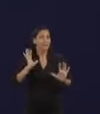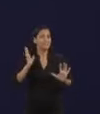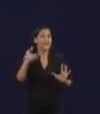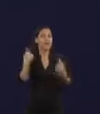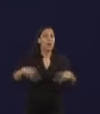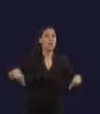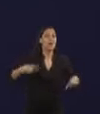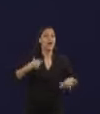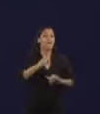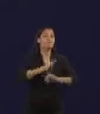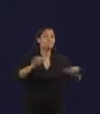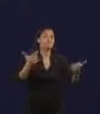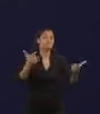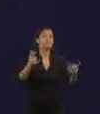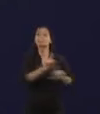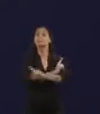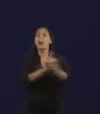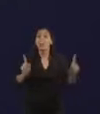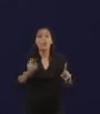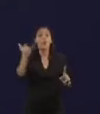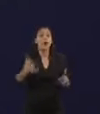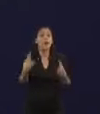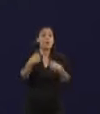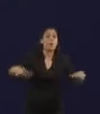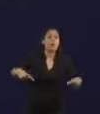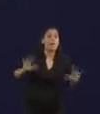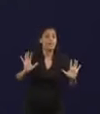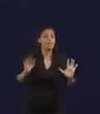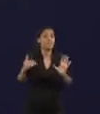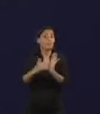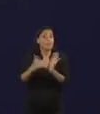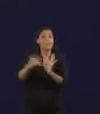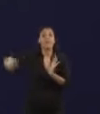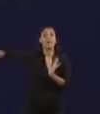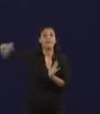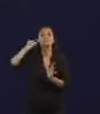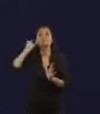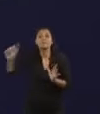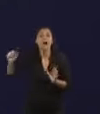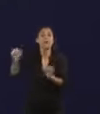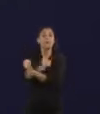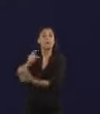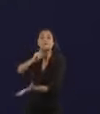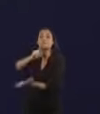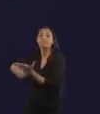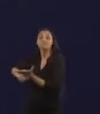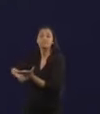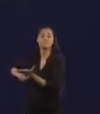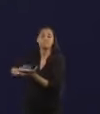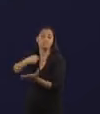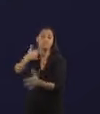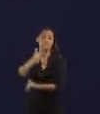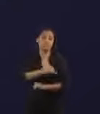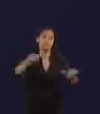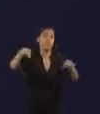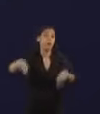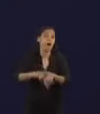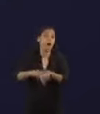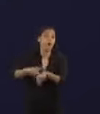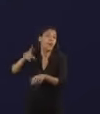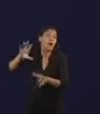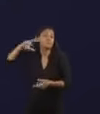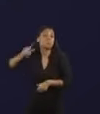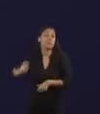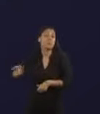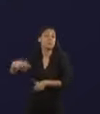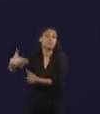decir ni tendremos nada para decir en tanto y en cuanto no haya una definición concreta por parte de la justicia por ahora simplemente es un proceso judicial